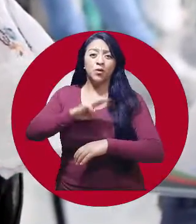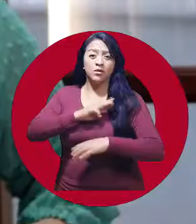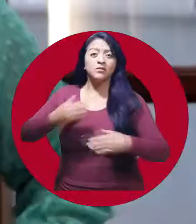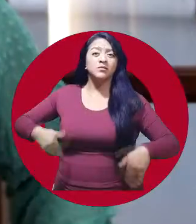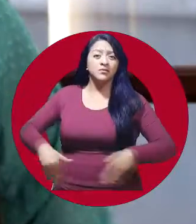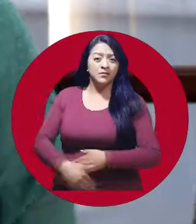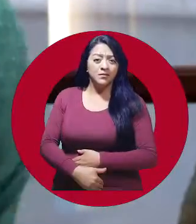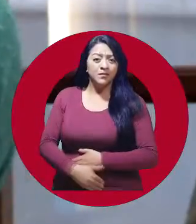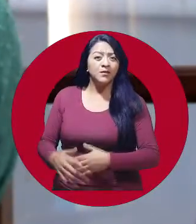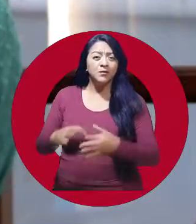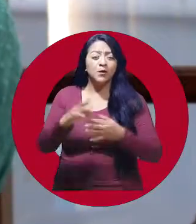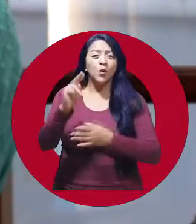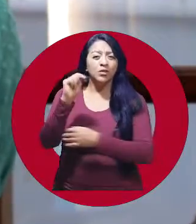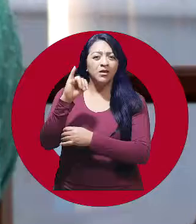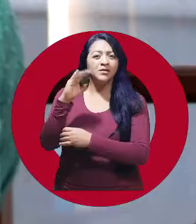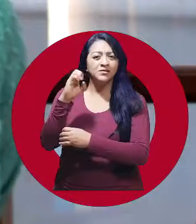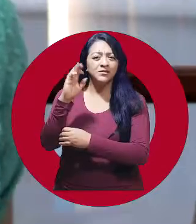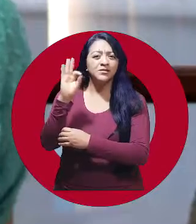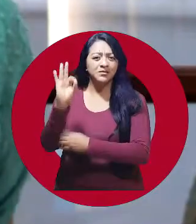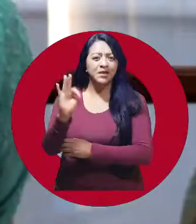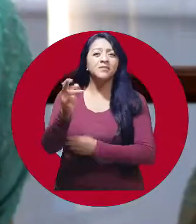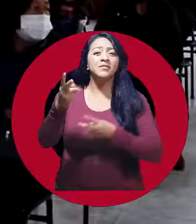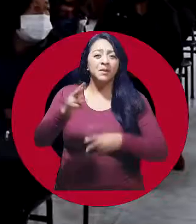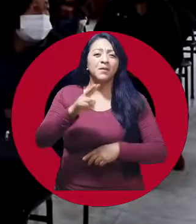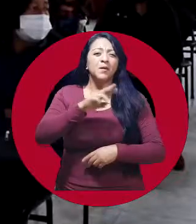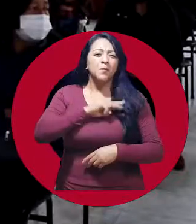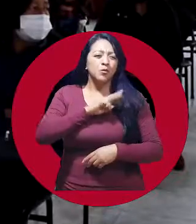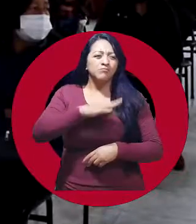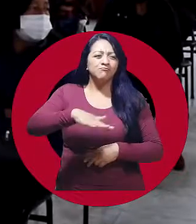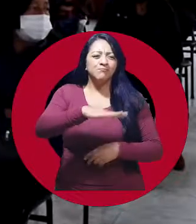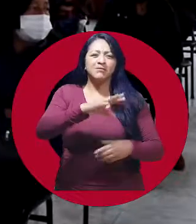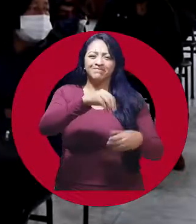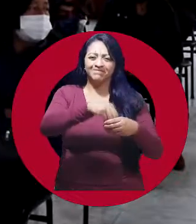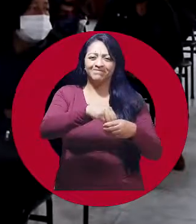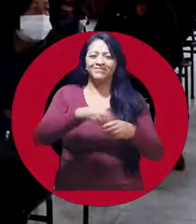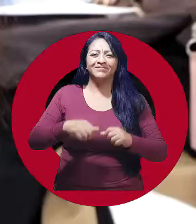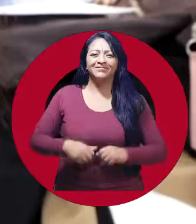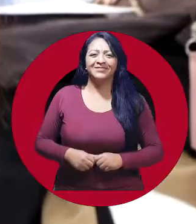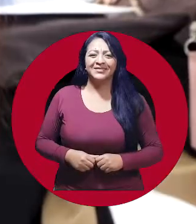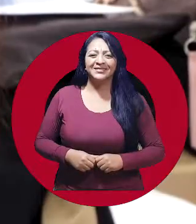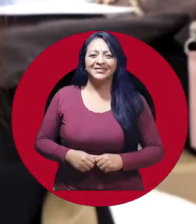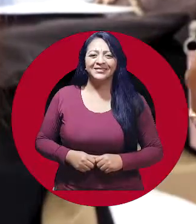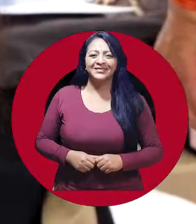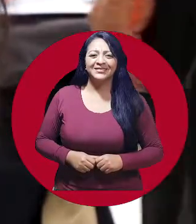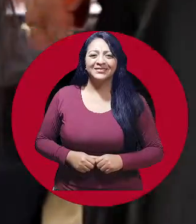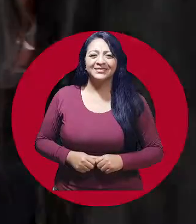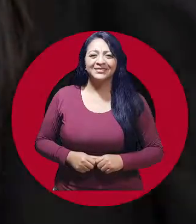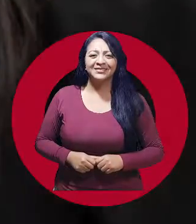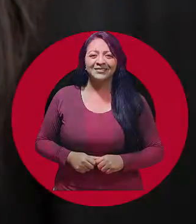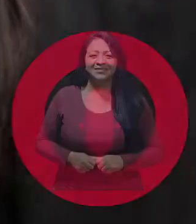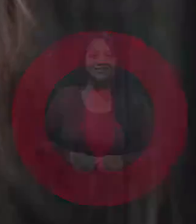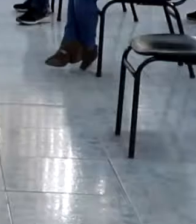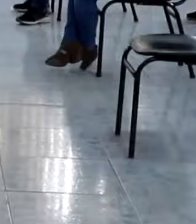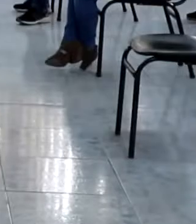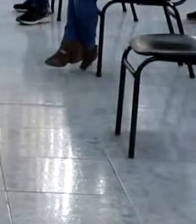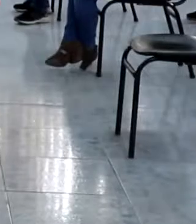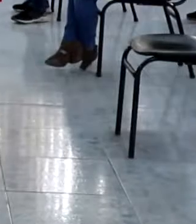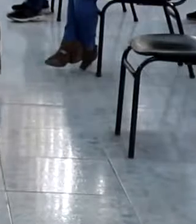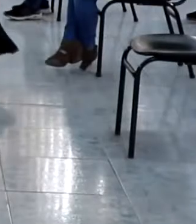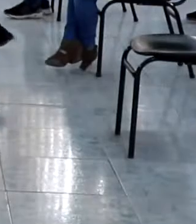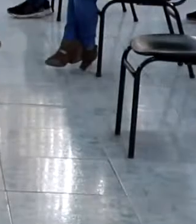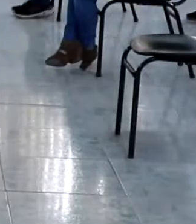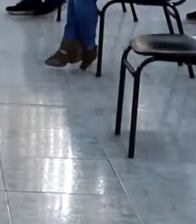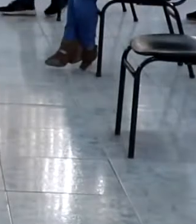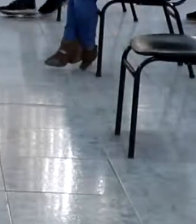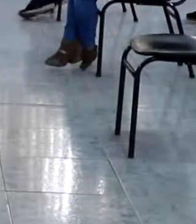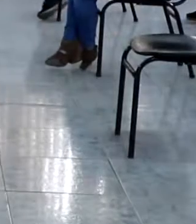articulación entre el municipio de Otavalo, CES UNICEF Ecuador y GAD Parroquial San Rafael de la Laguna. San Rafael Kitijipi, Causarina, Yancay